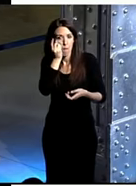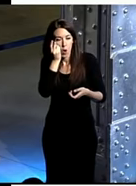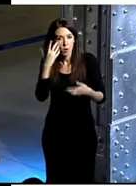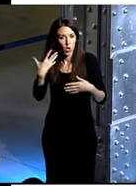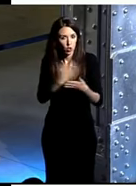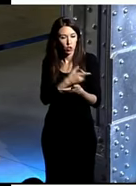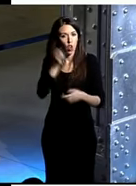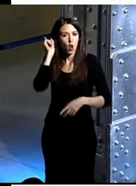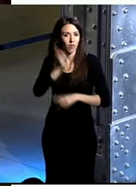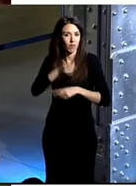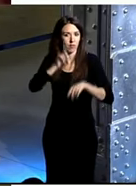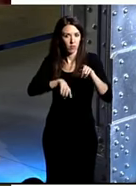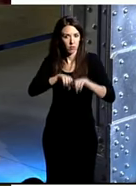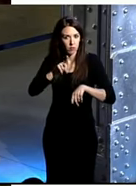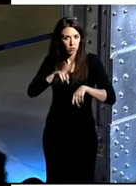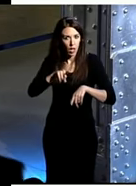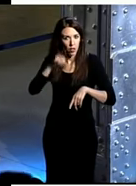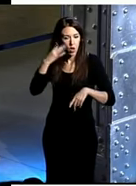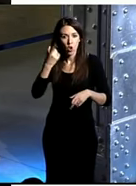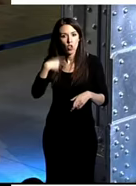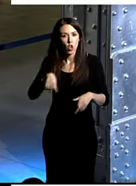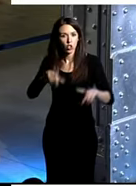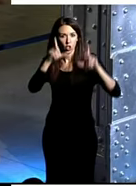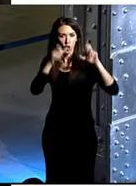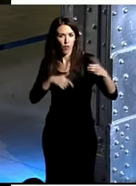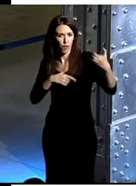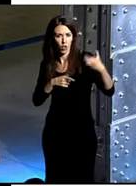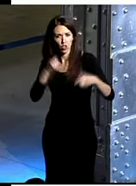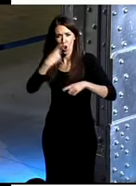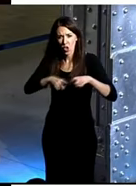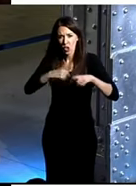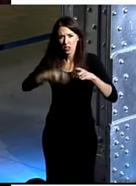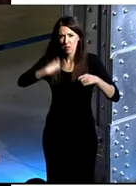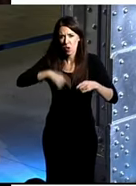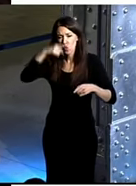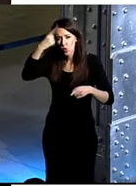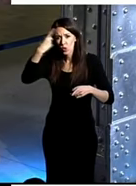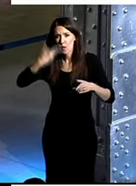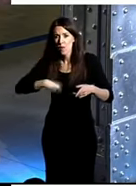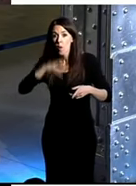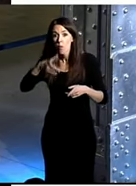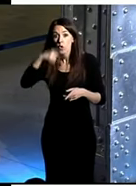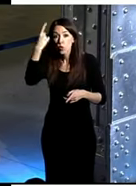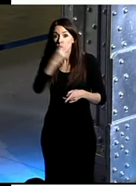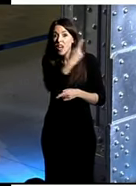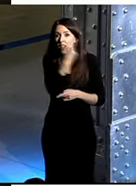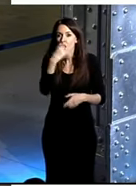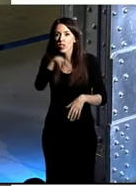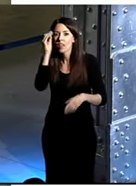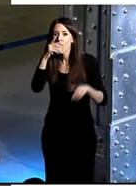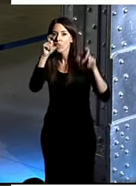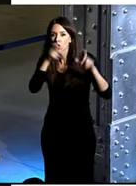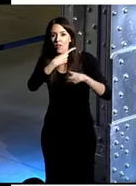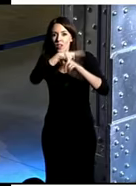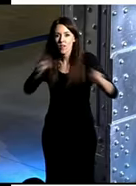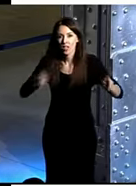está sobredeterminado ideológicamente. No sacamos fotos de las mismas cosas del mismo modo en distintas culturas, porque cada cultura interpreta la fotografía de